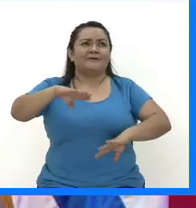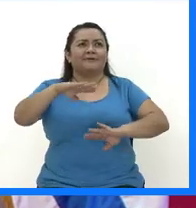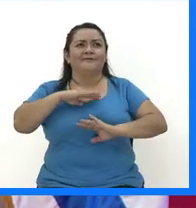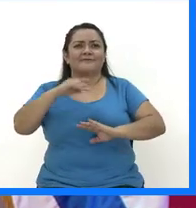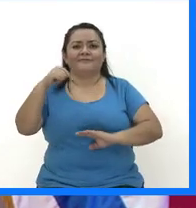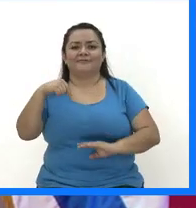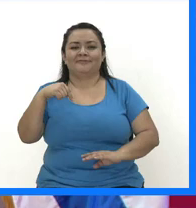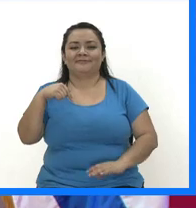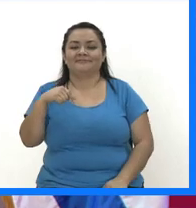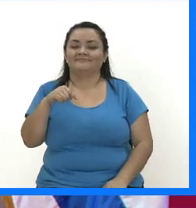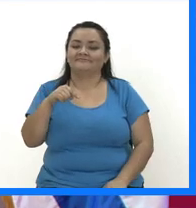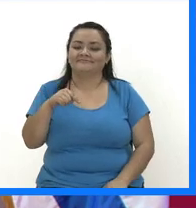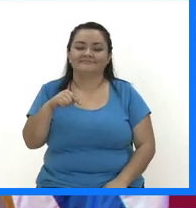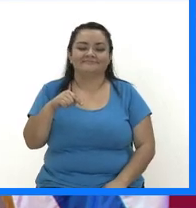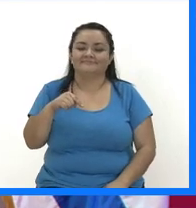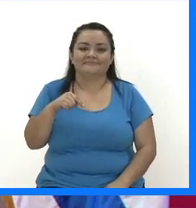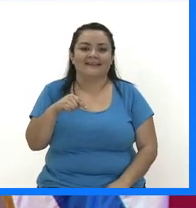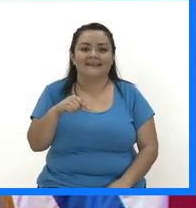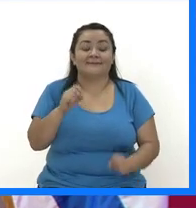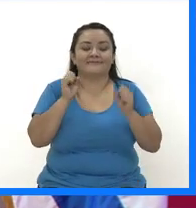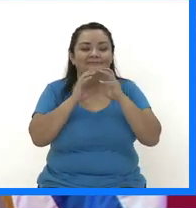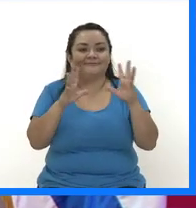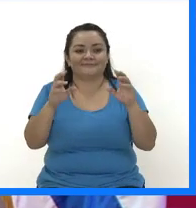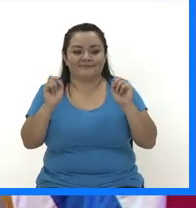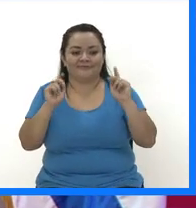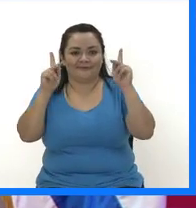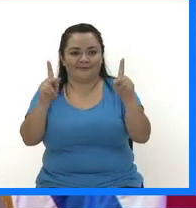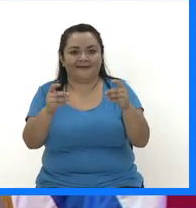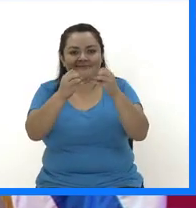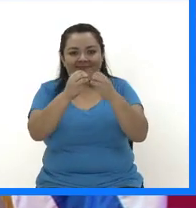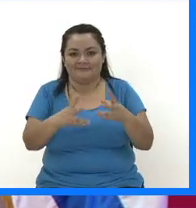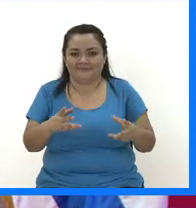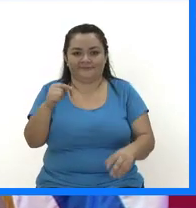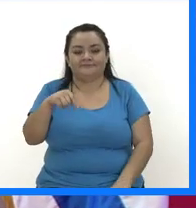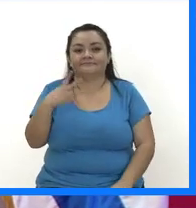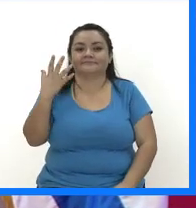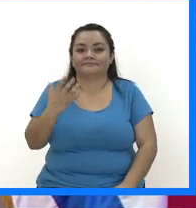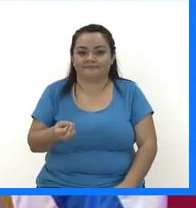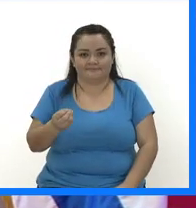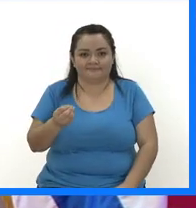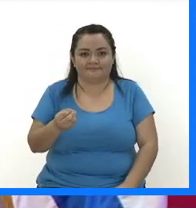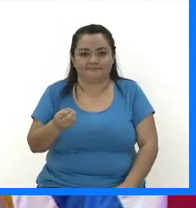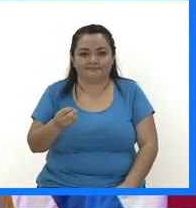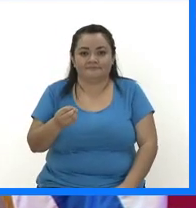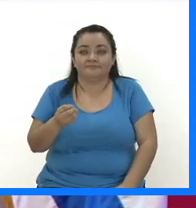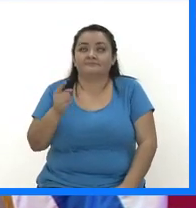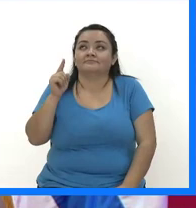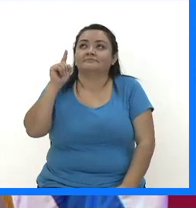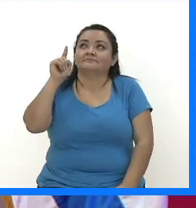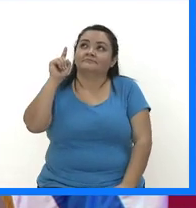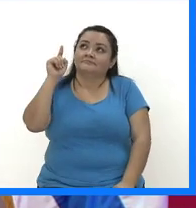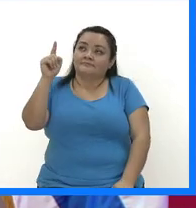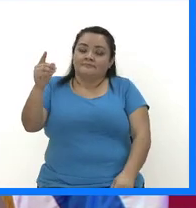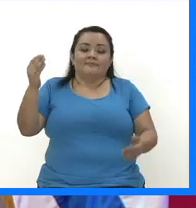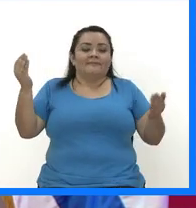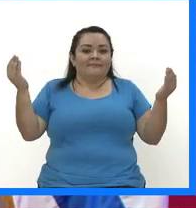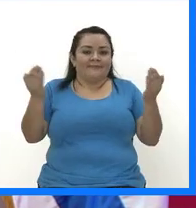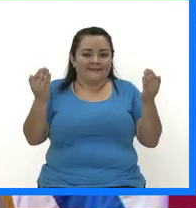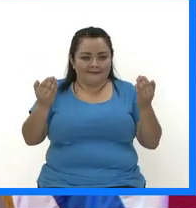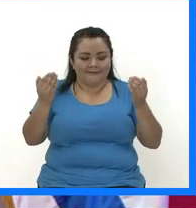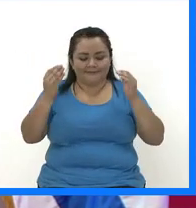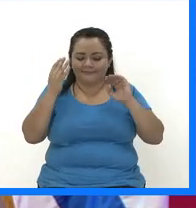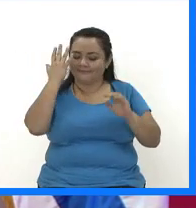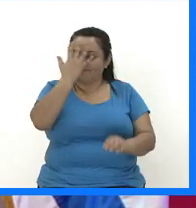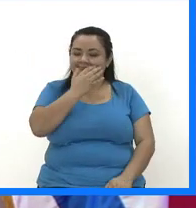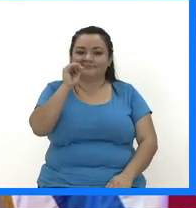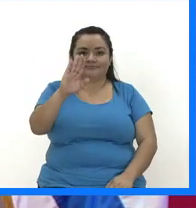siglo están perdiendo una tremenda oportunidad que dios te da el día de hoy y es que dios haga cosas grandes